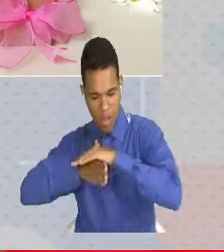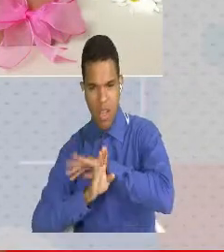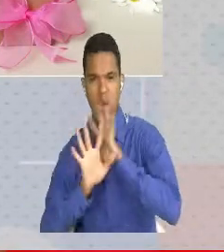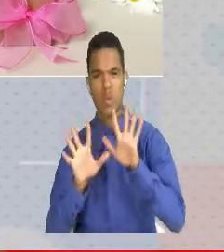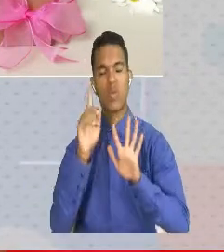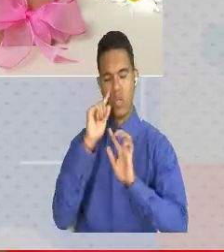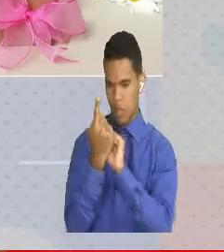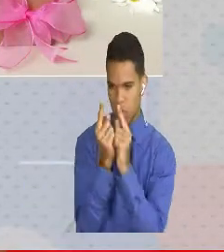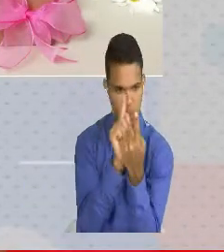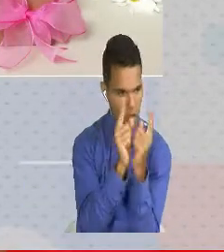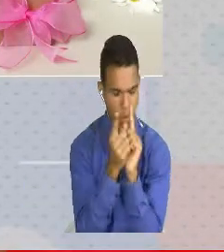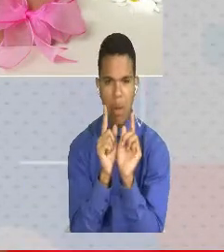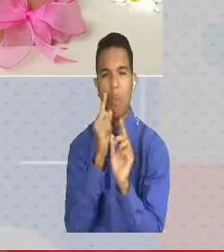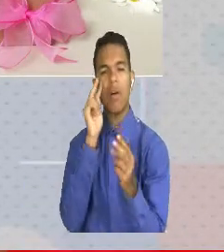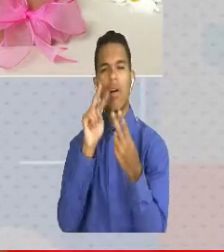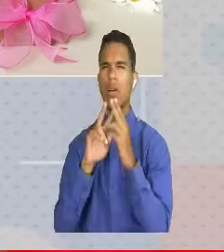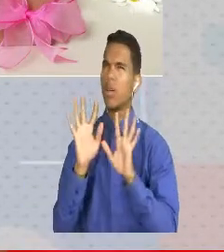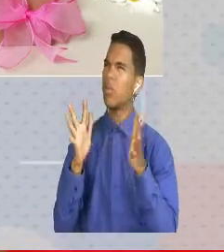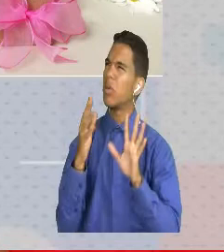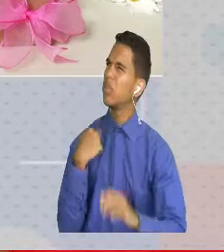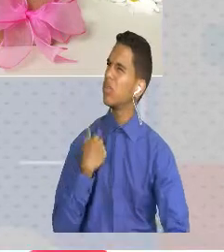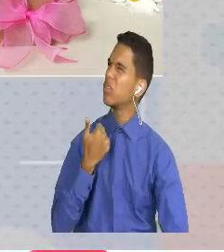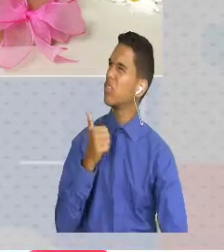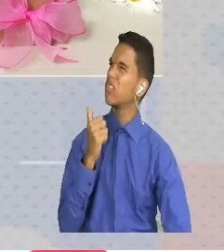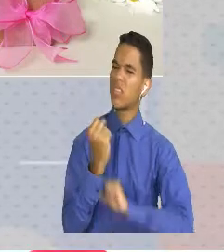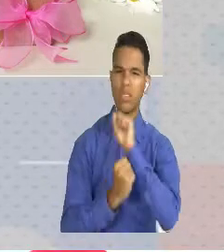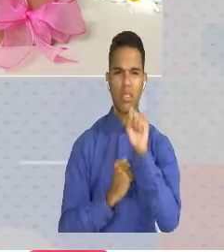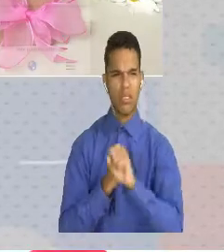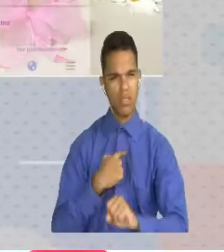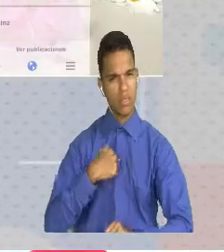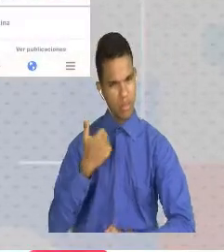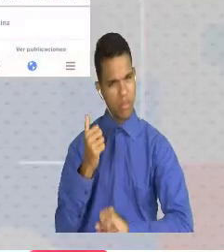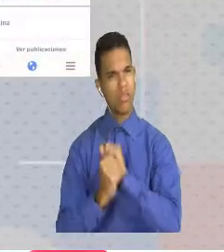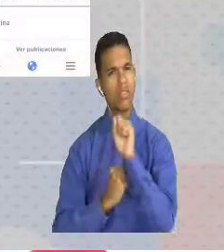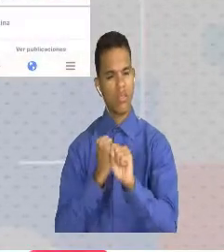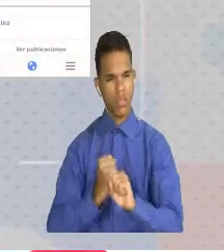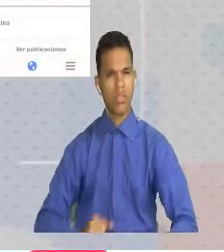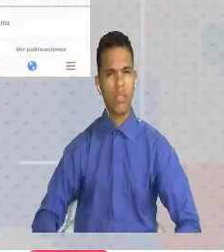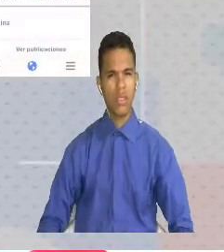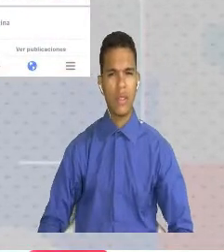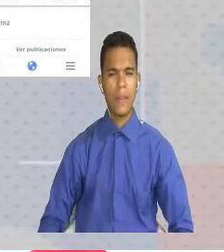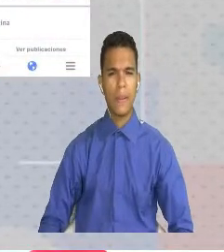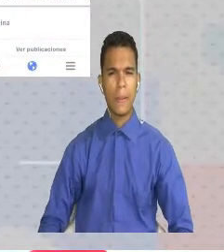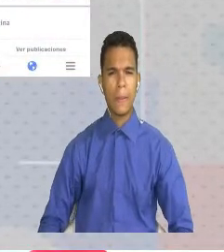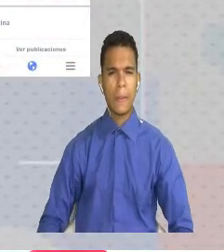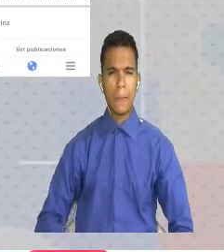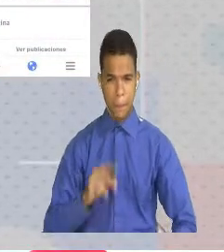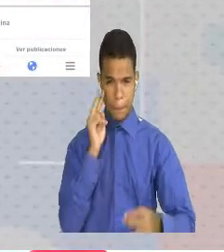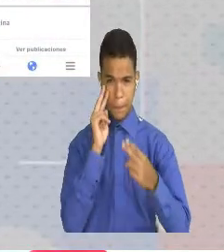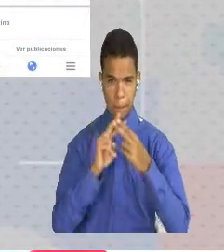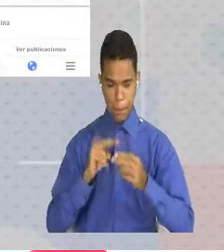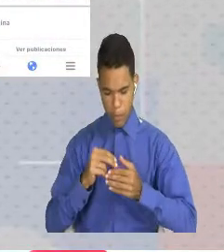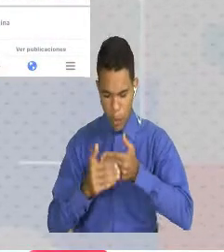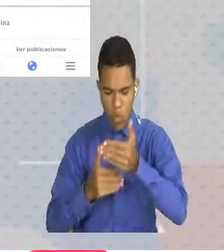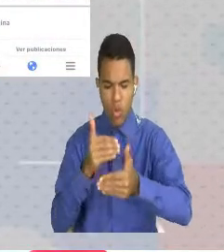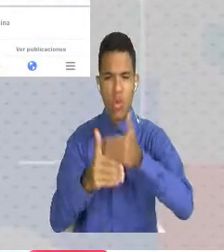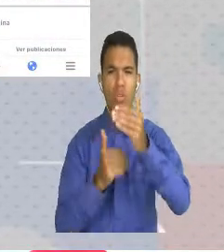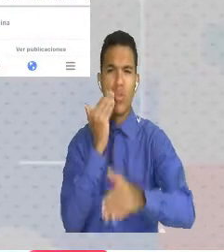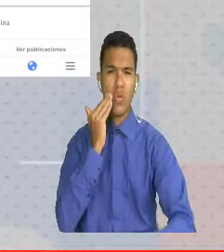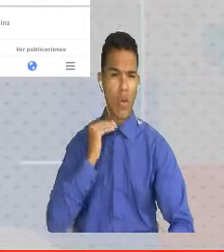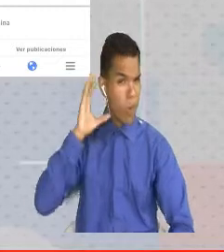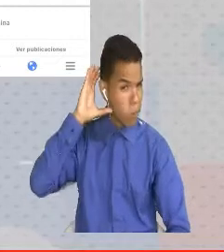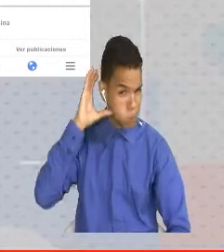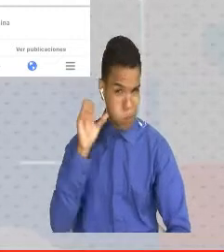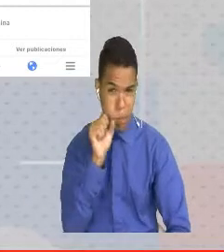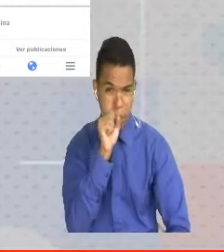conocí, alrededor de 10 años. ¿Kiara conoce los procesos de juventud en Barranca Bermeja? Pues conozco